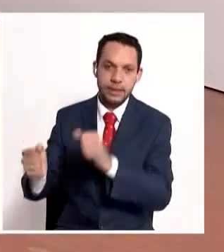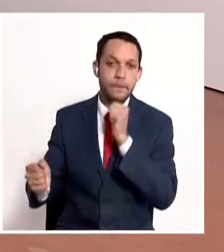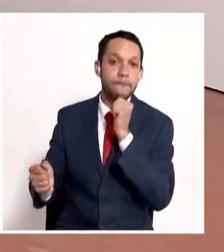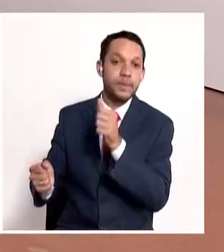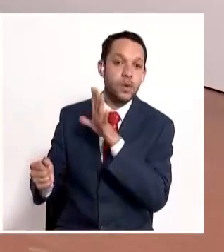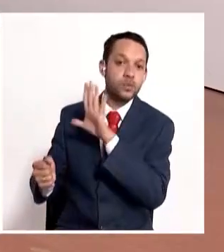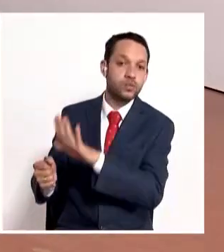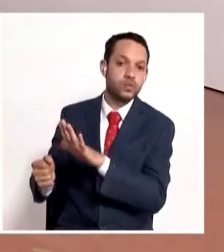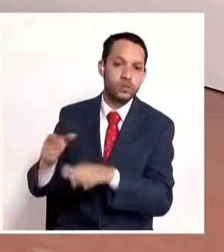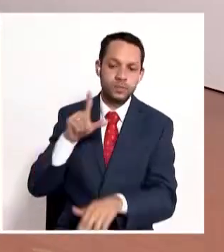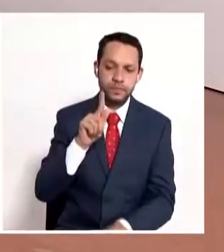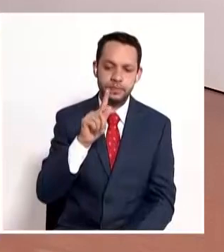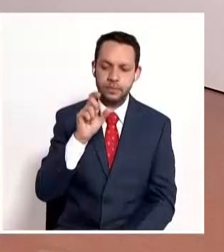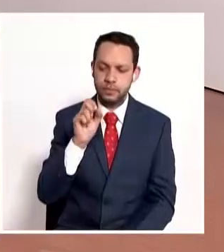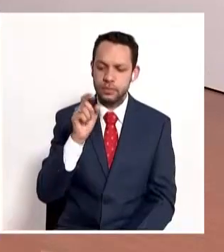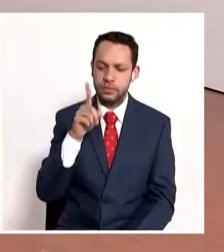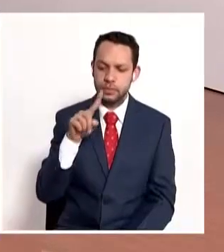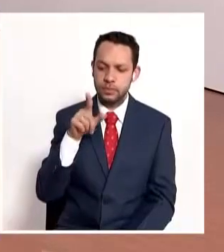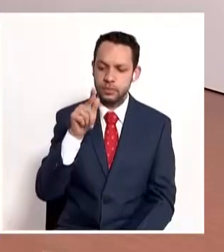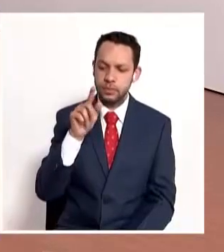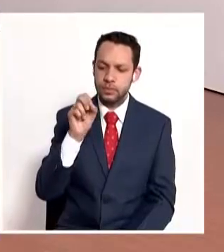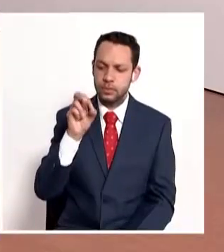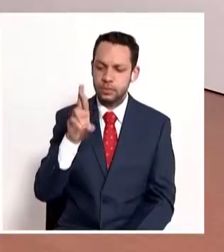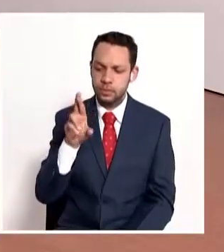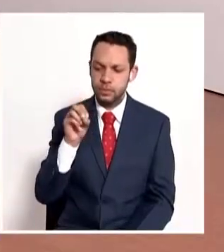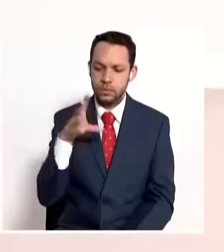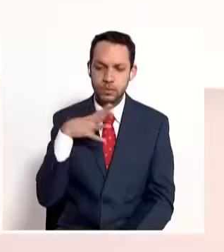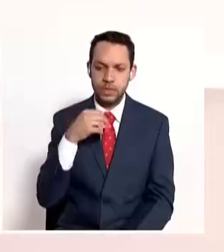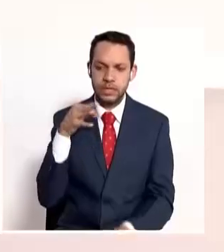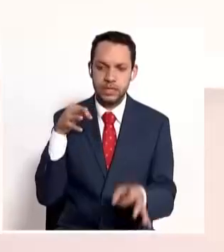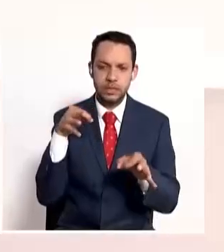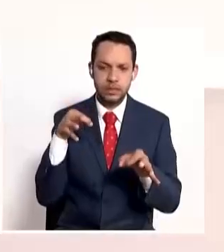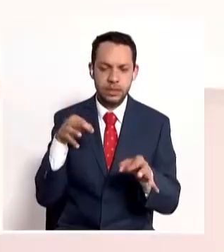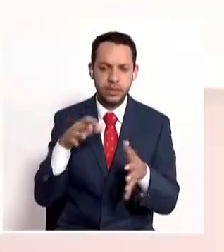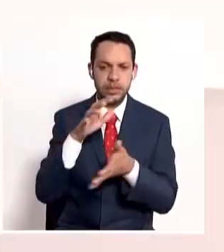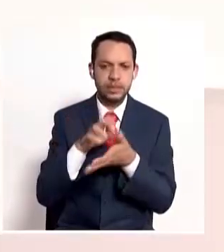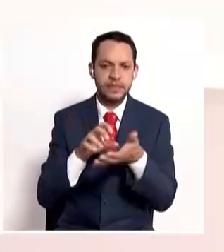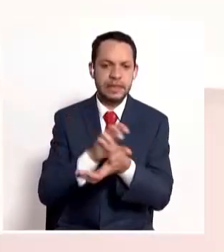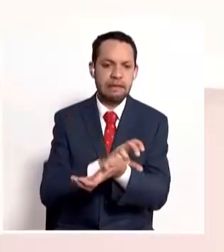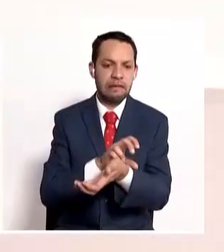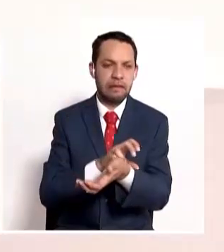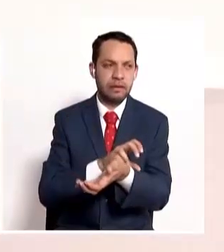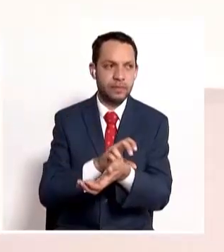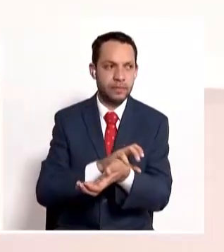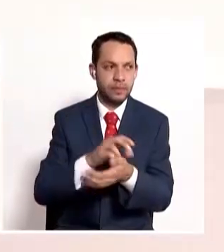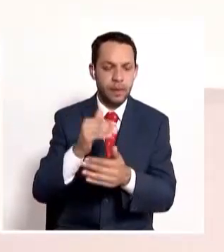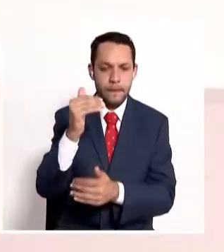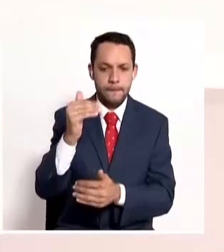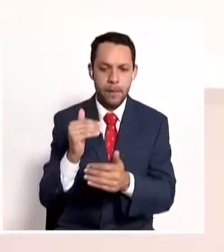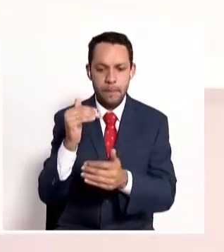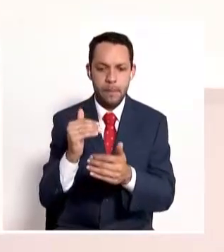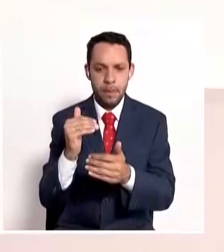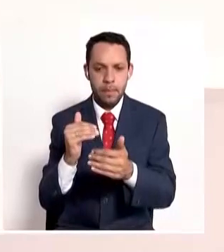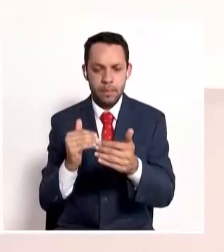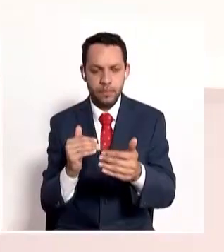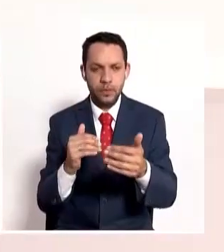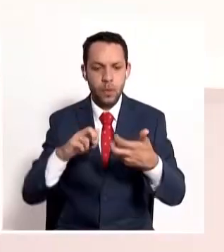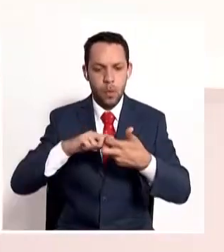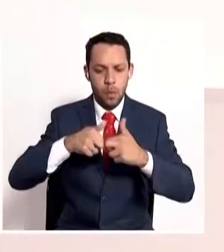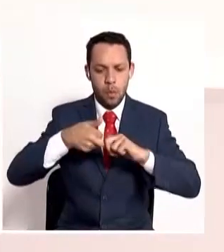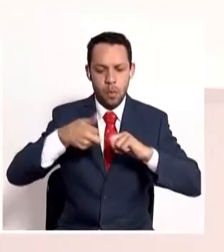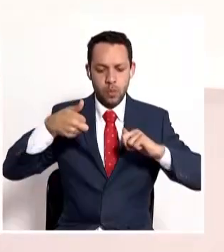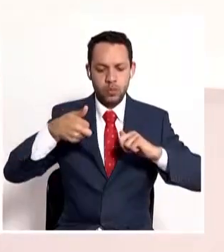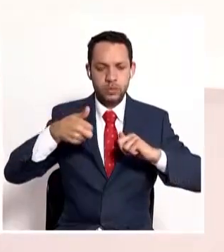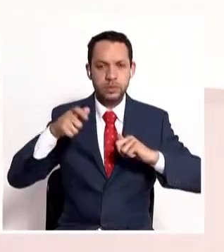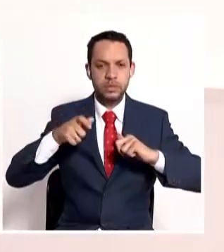para yo poder digamos que metabolizar ese fósforo nito calcio pero mire que la tabla está por debajo que hago músculo mándeme calcio